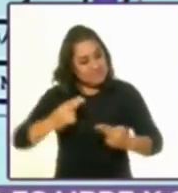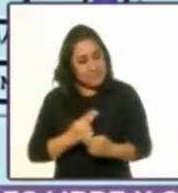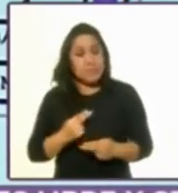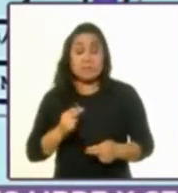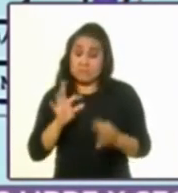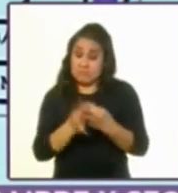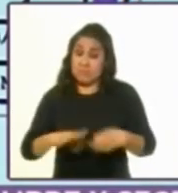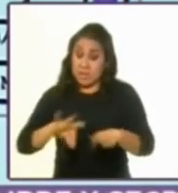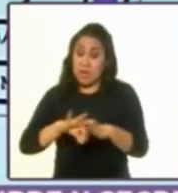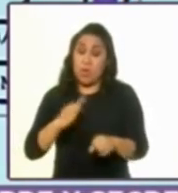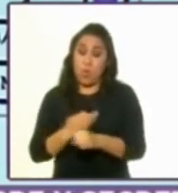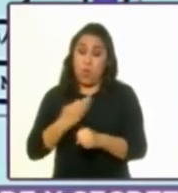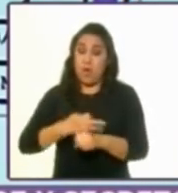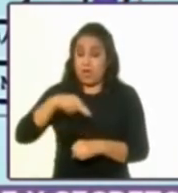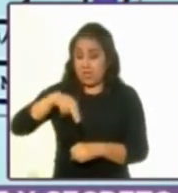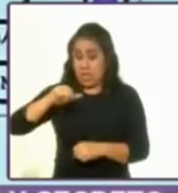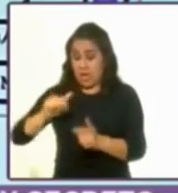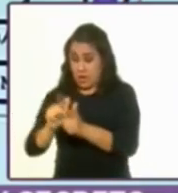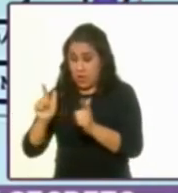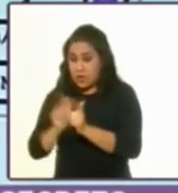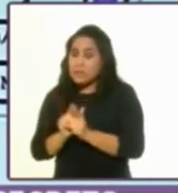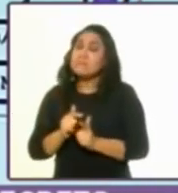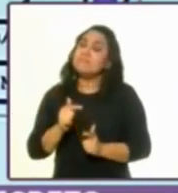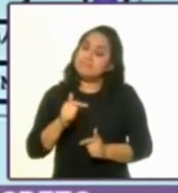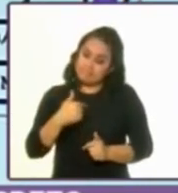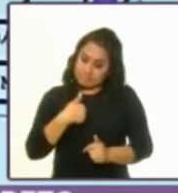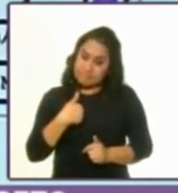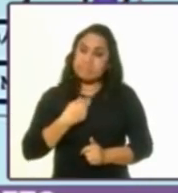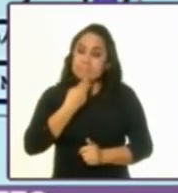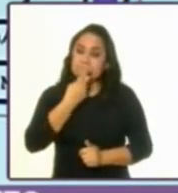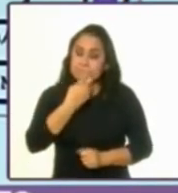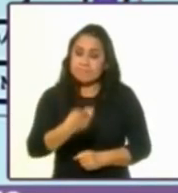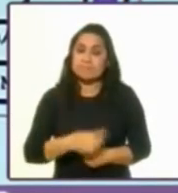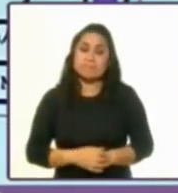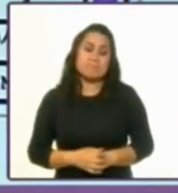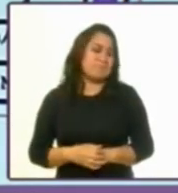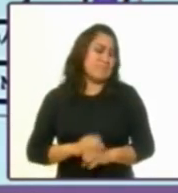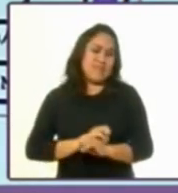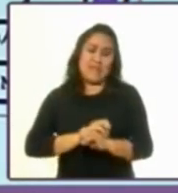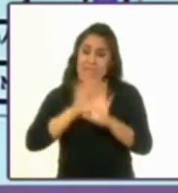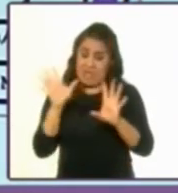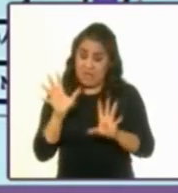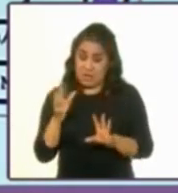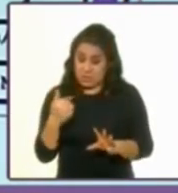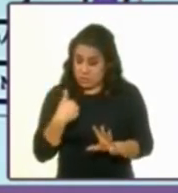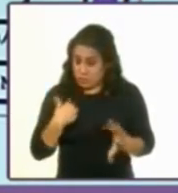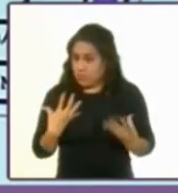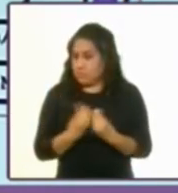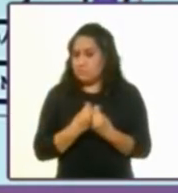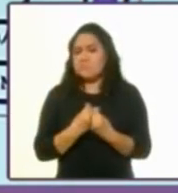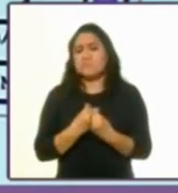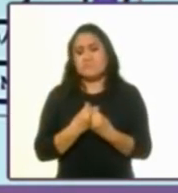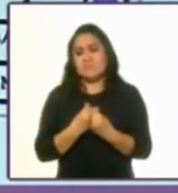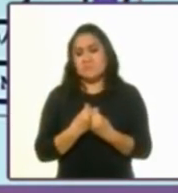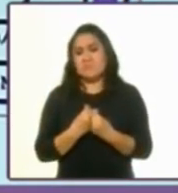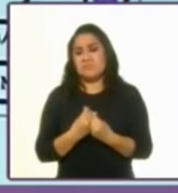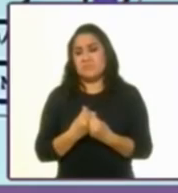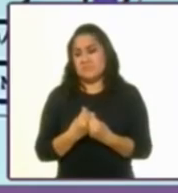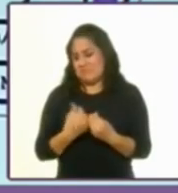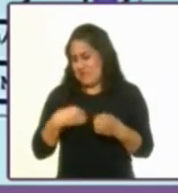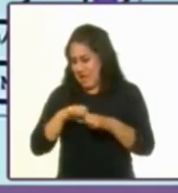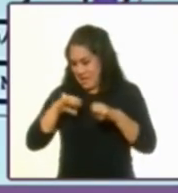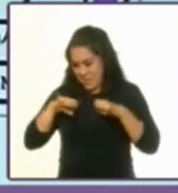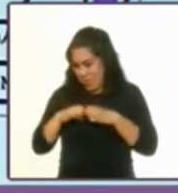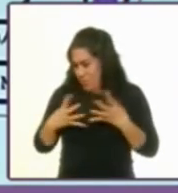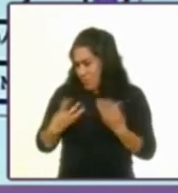creo que tengo que hacer mención que pues obviamente nosotros estamos y bueno yo y mi